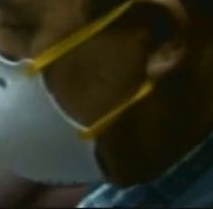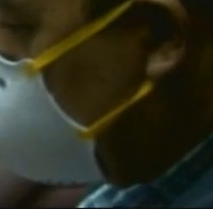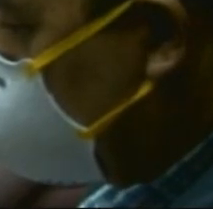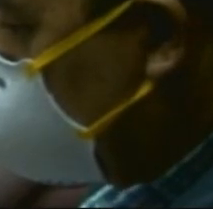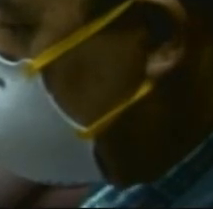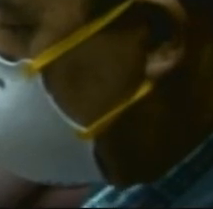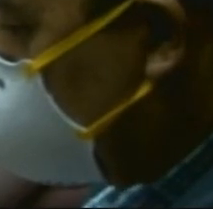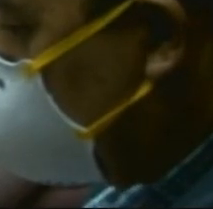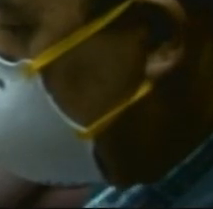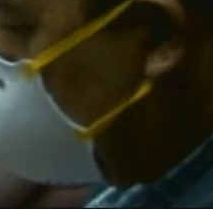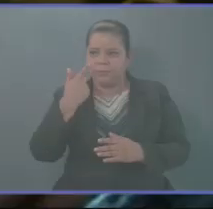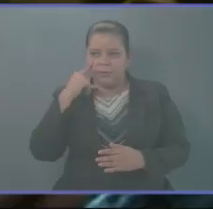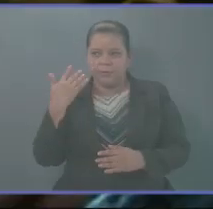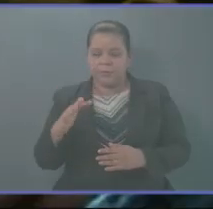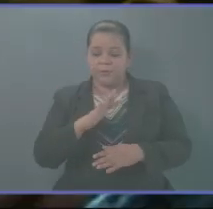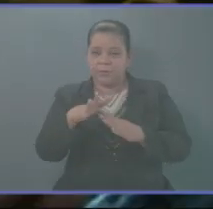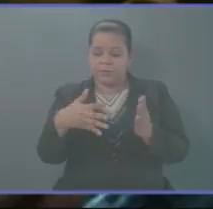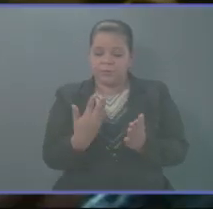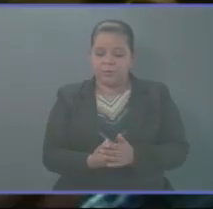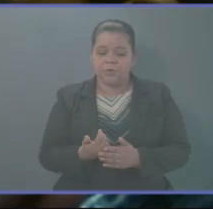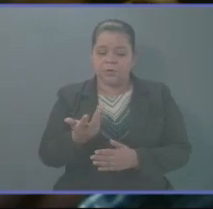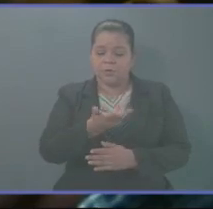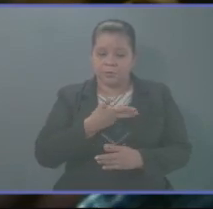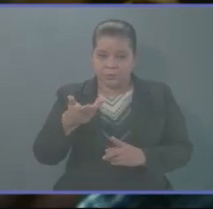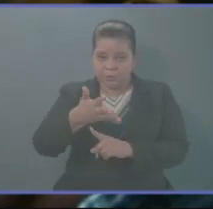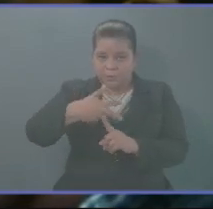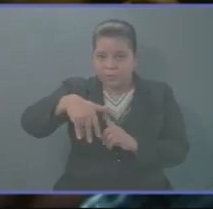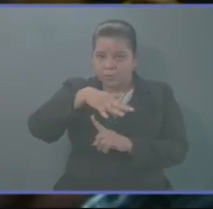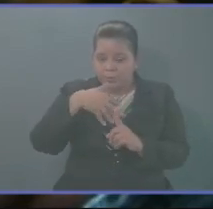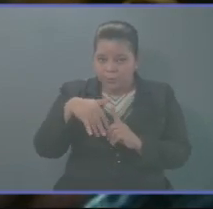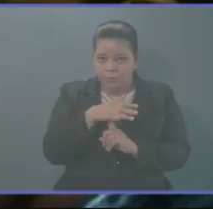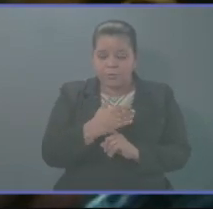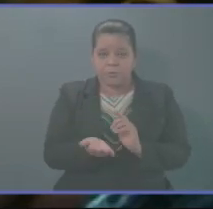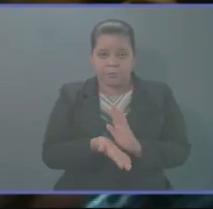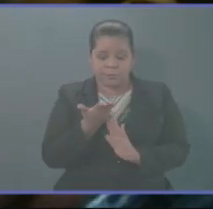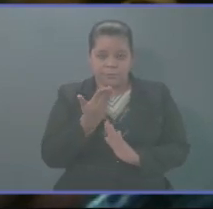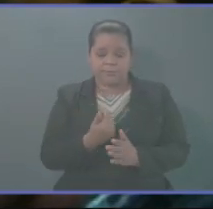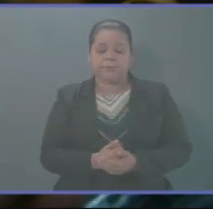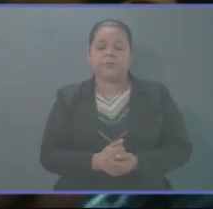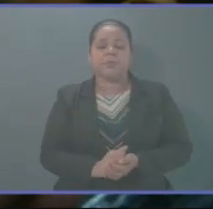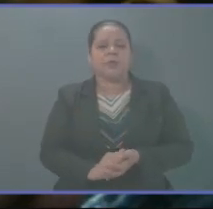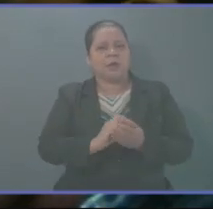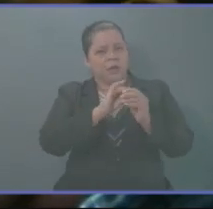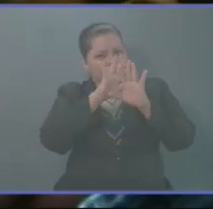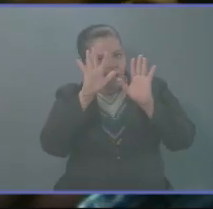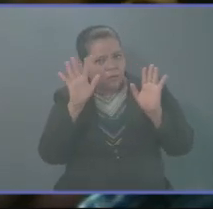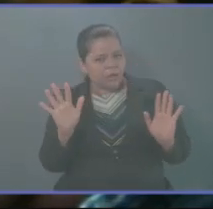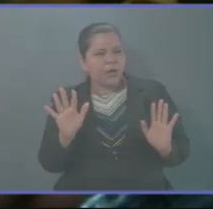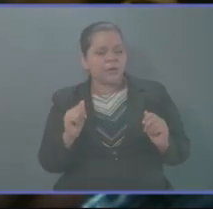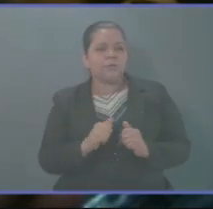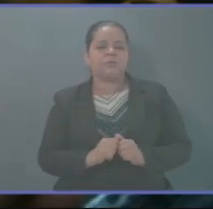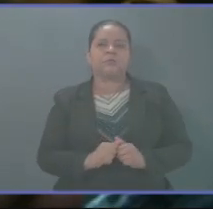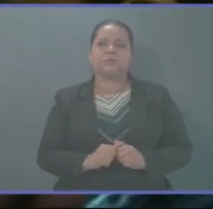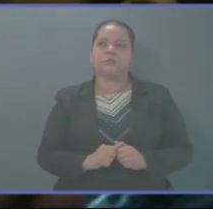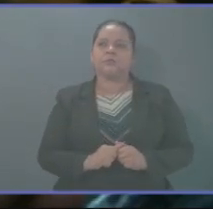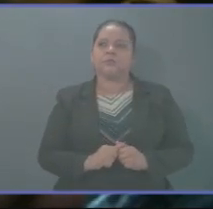vulnerable de toda la situación que se está dando. Por supuesto que